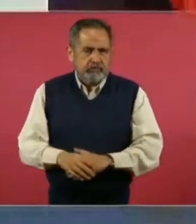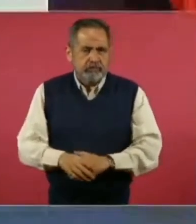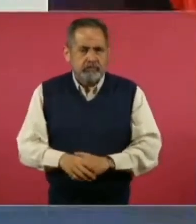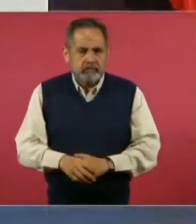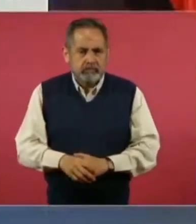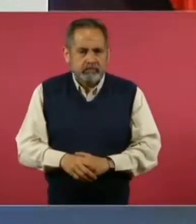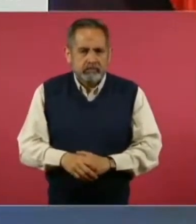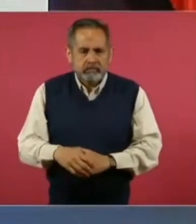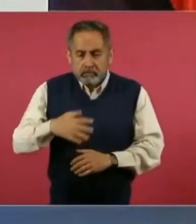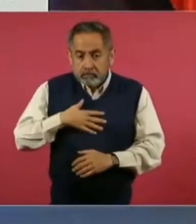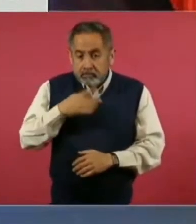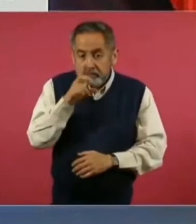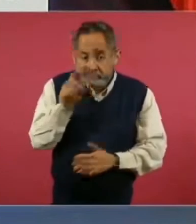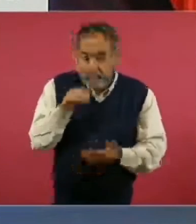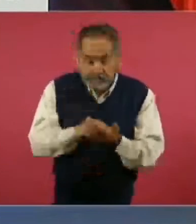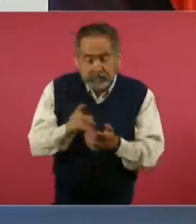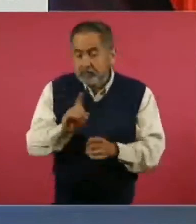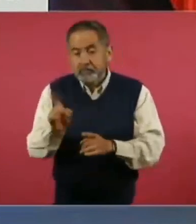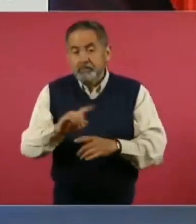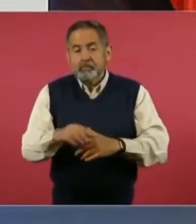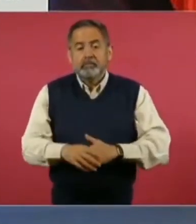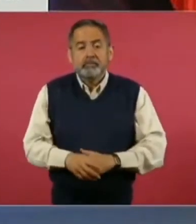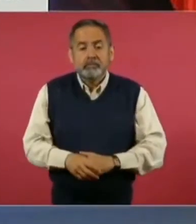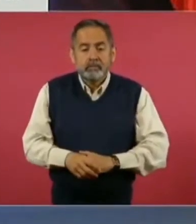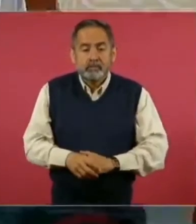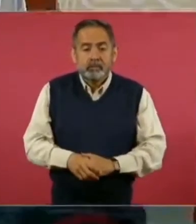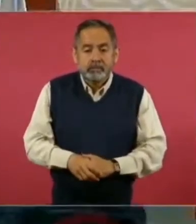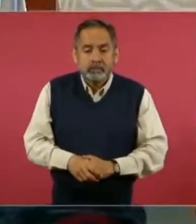Yo decía 30,000, no.